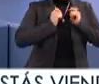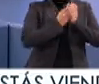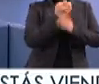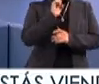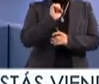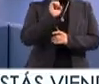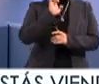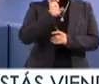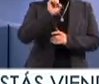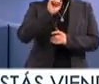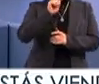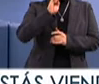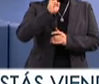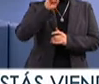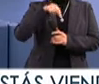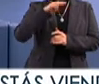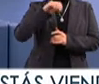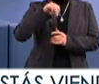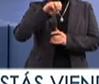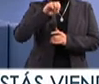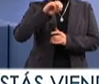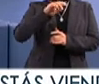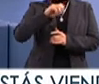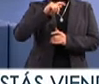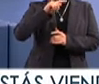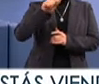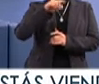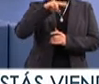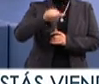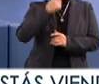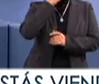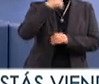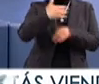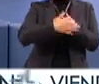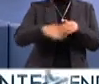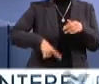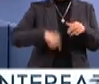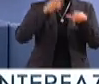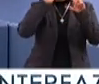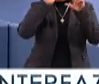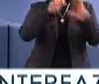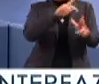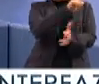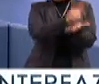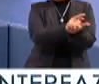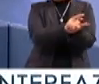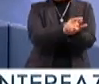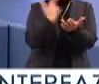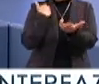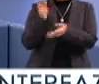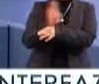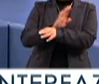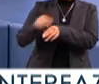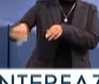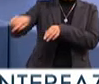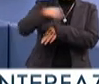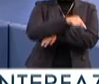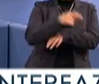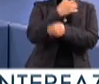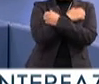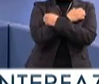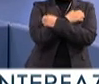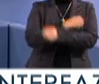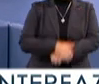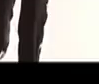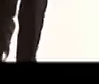y en una ceremonia donde aseguró que la nueva administración trabajará con apego a la legalidad, pero en favor y en favor a la